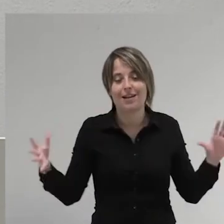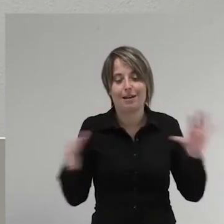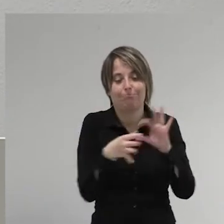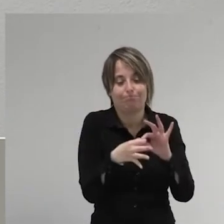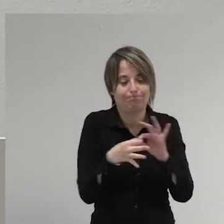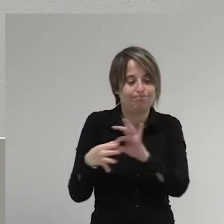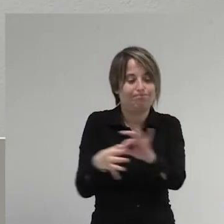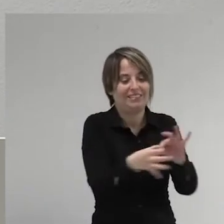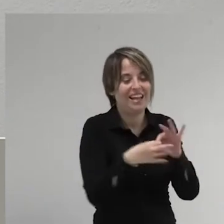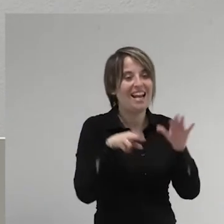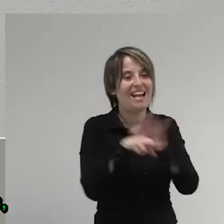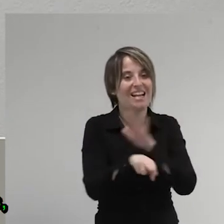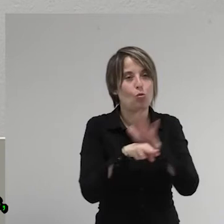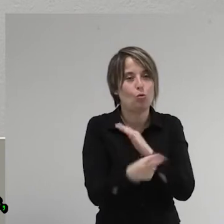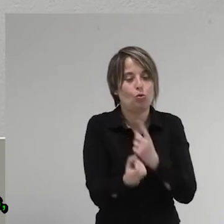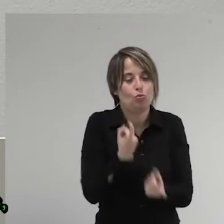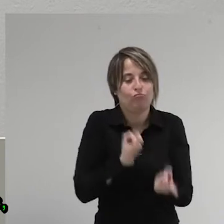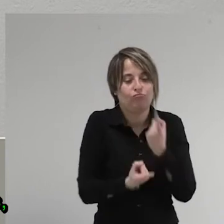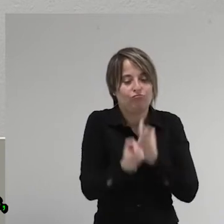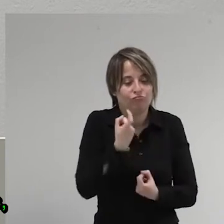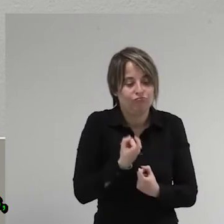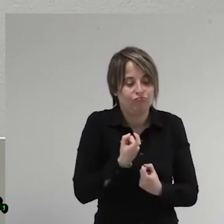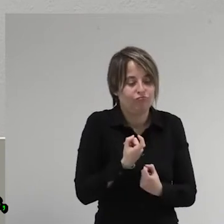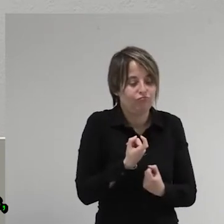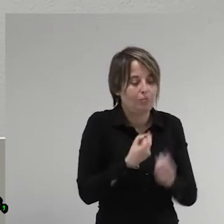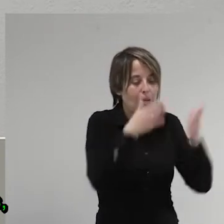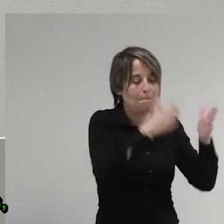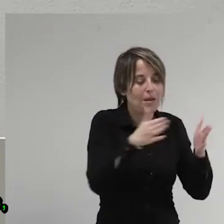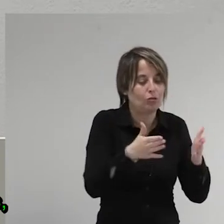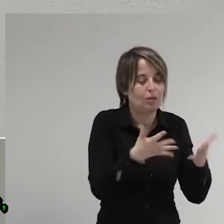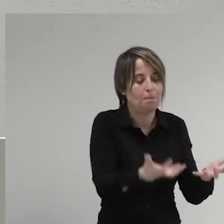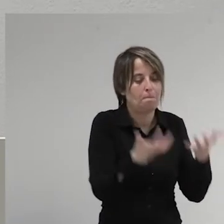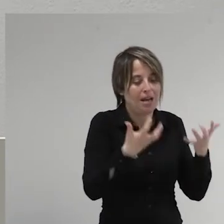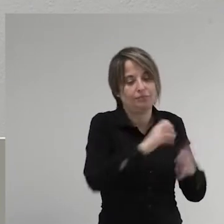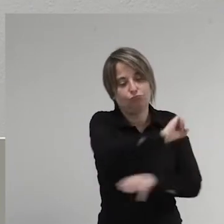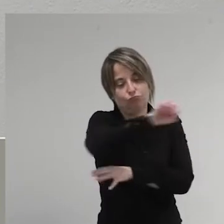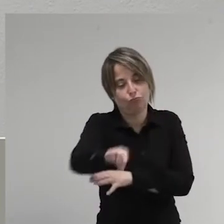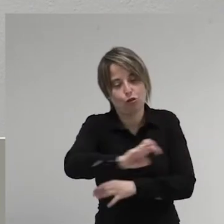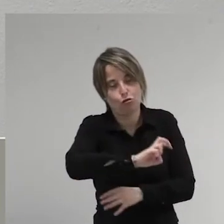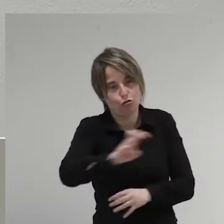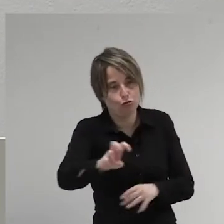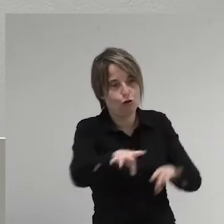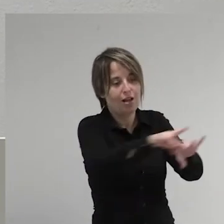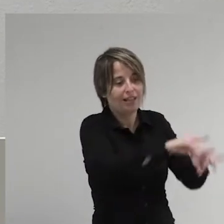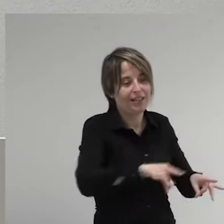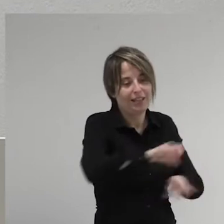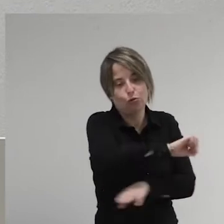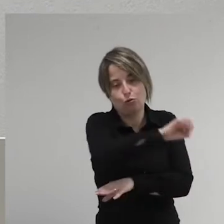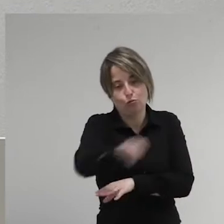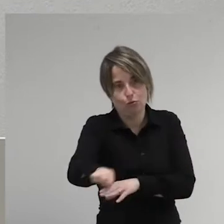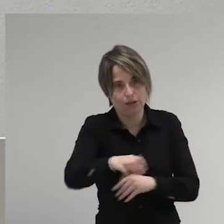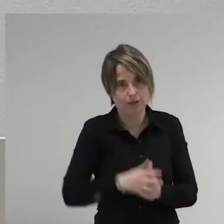extractiva de recursos, de unos cuerpos en beneficio de otros, de unos territorios en beneficio de